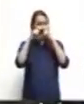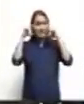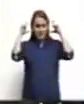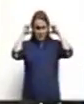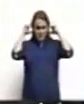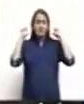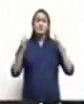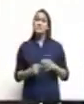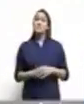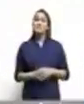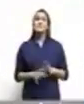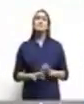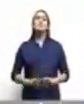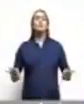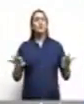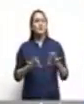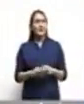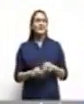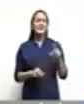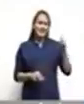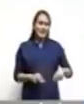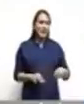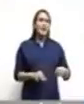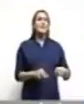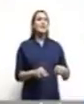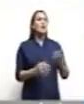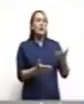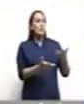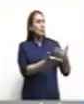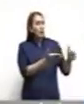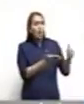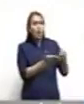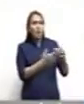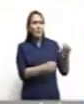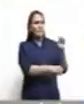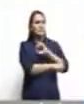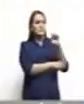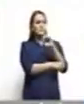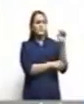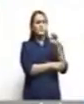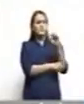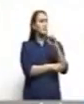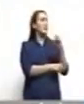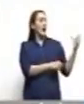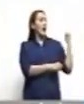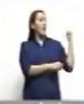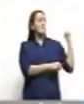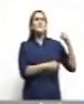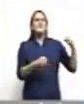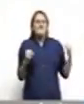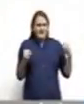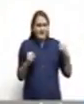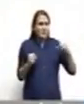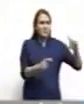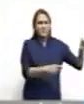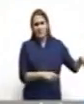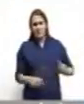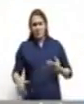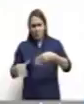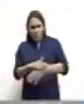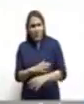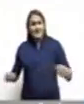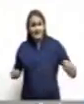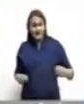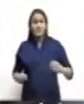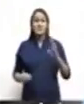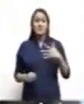Deben, por supuesto, conservar la cadena de frío desde la compra hasta el consumo. Y eso es muy importante para evitar que la carne nos